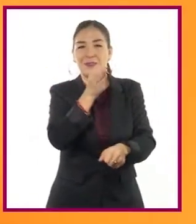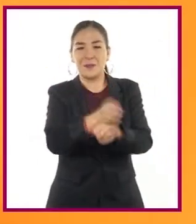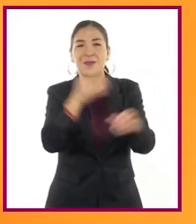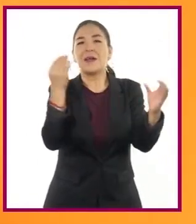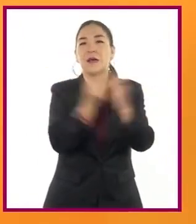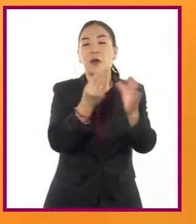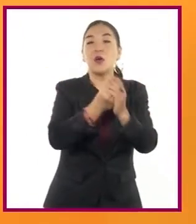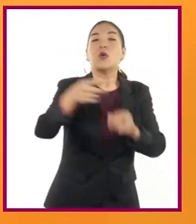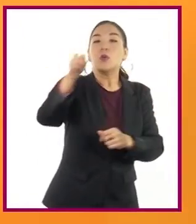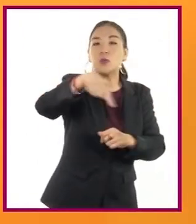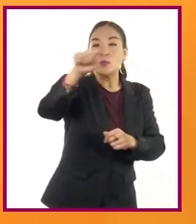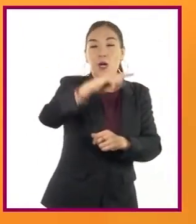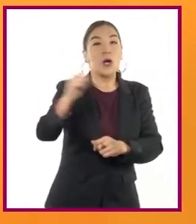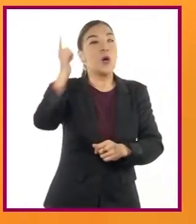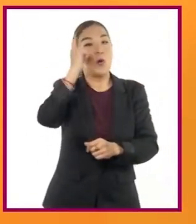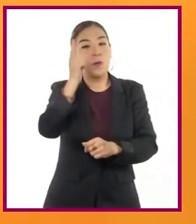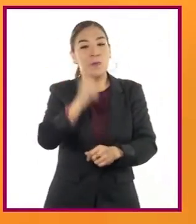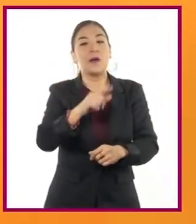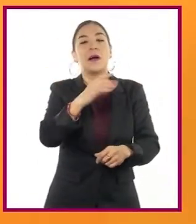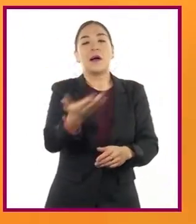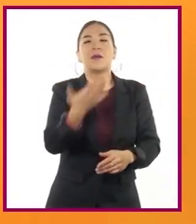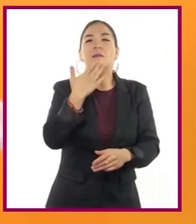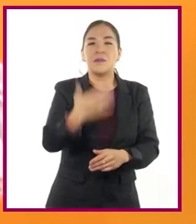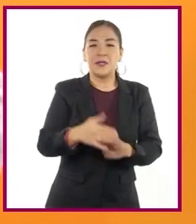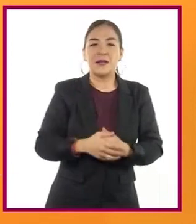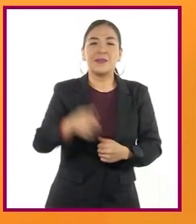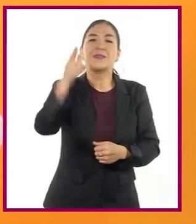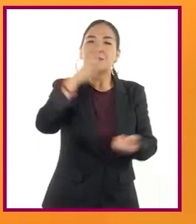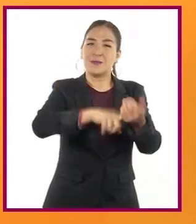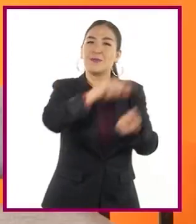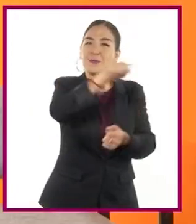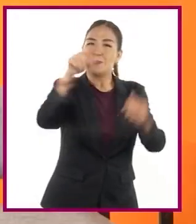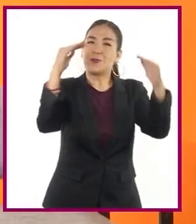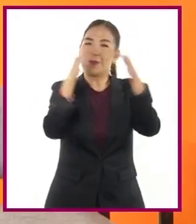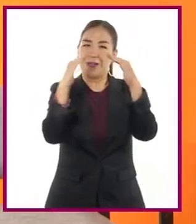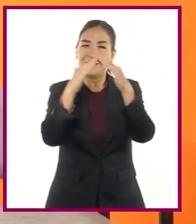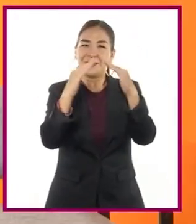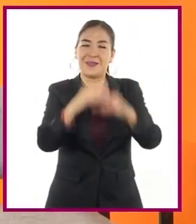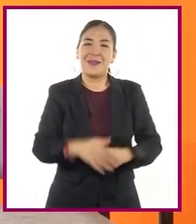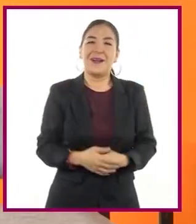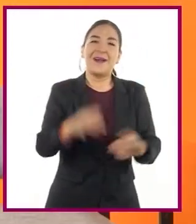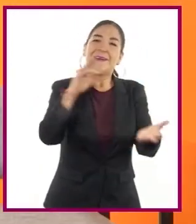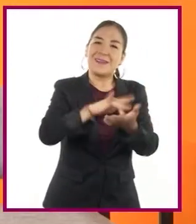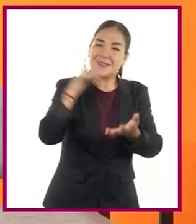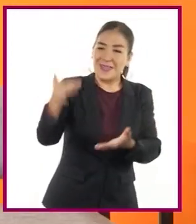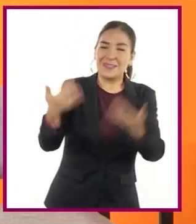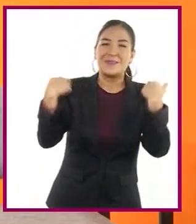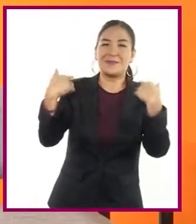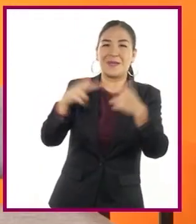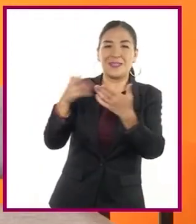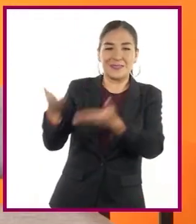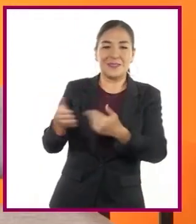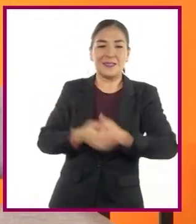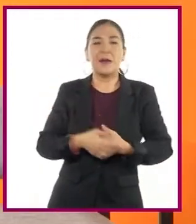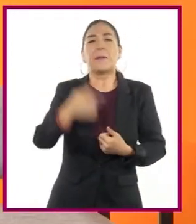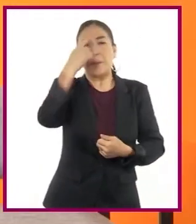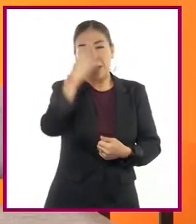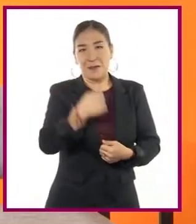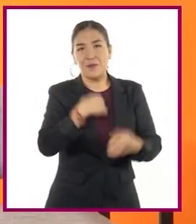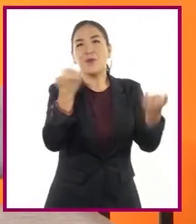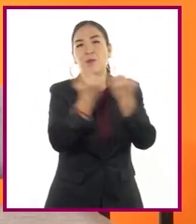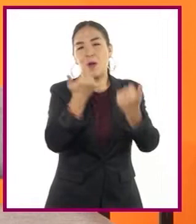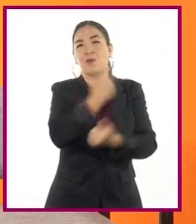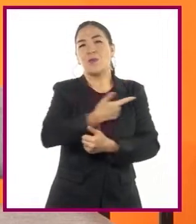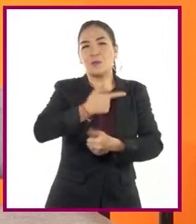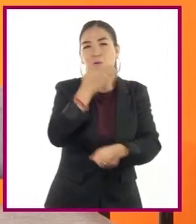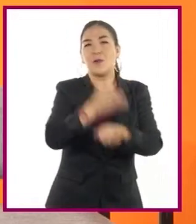ustedes, jóvenes, espero que se encuentren bien allá en casa. Muchas gracias, Gabriela. Para mí también es un placer compartir